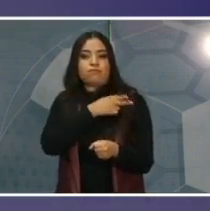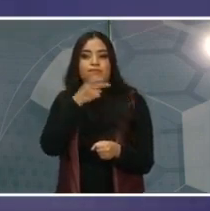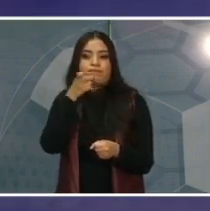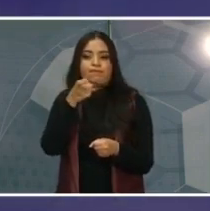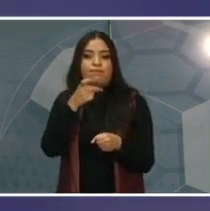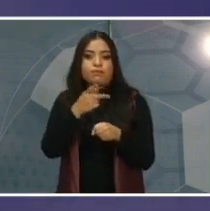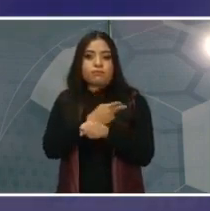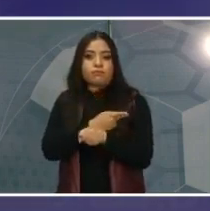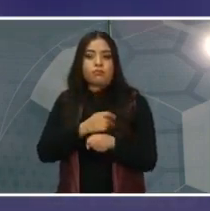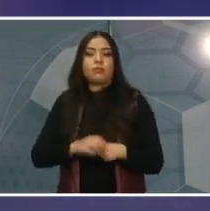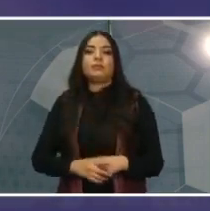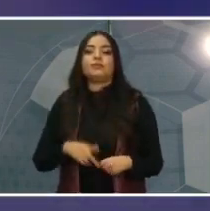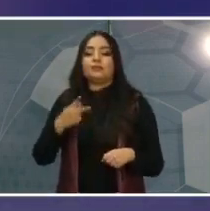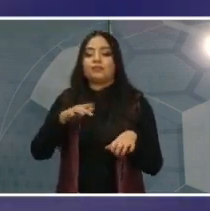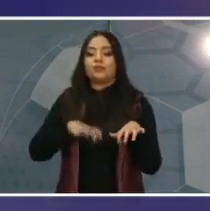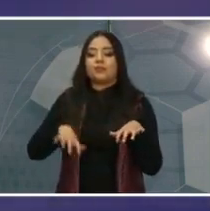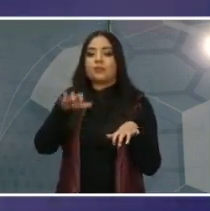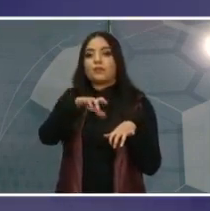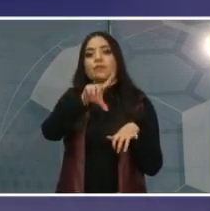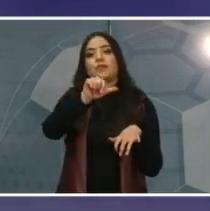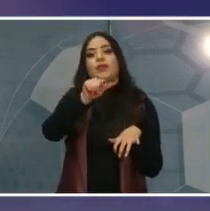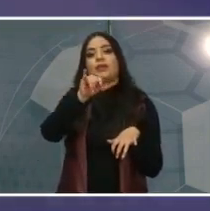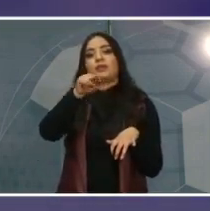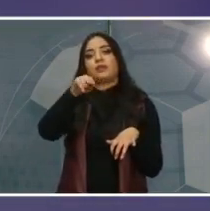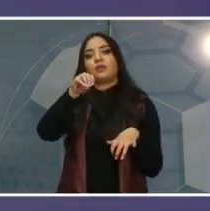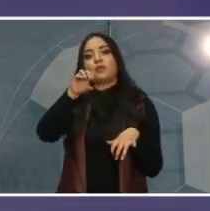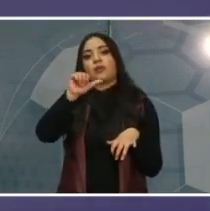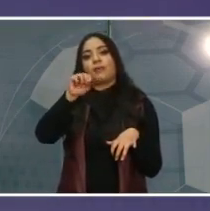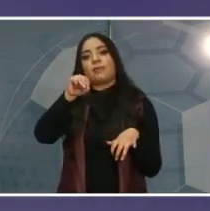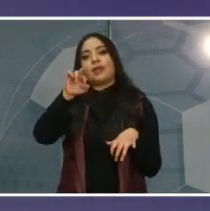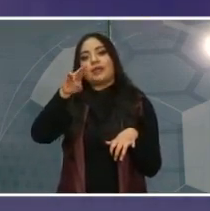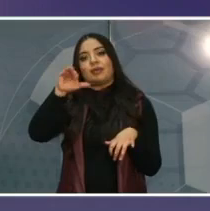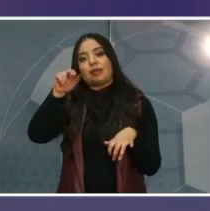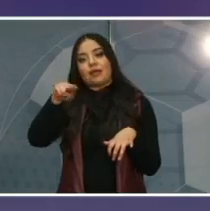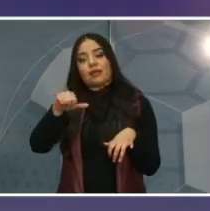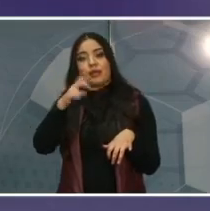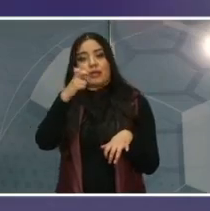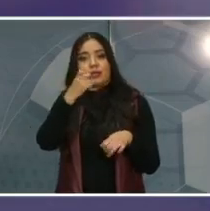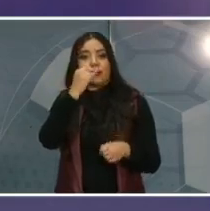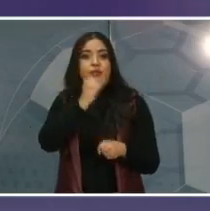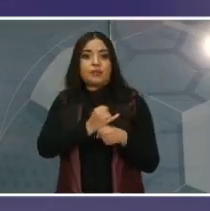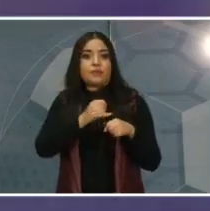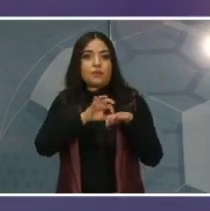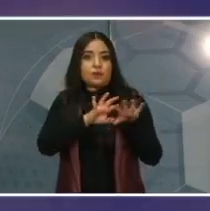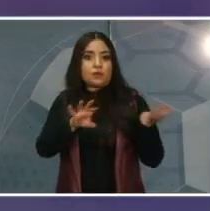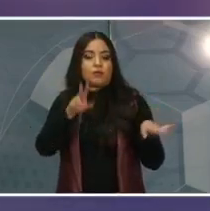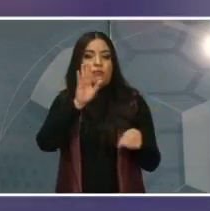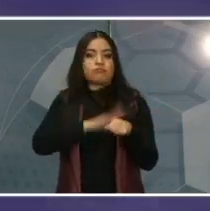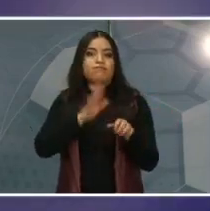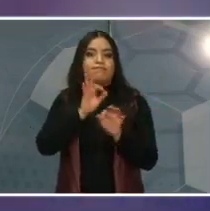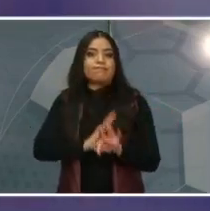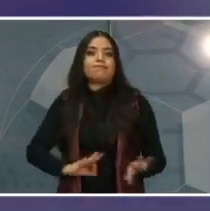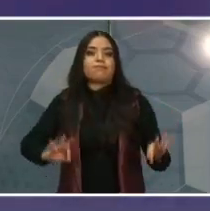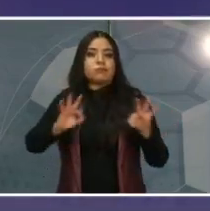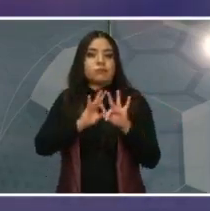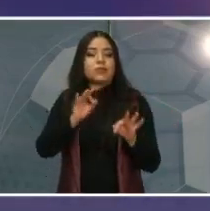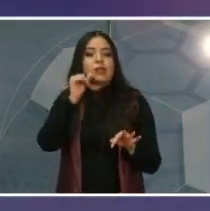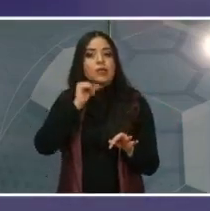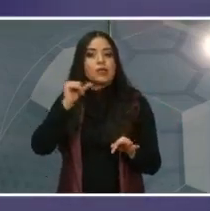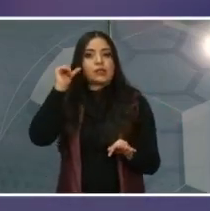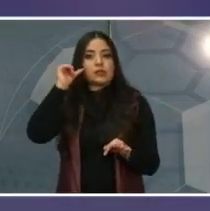colonia latinoamericana aquí está la información que tenemos de lo relevante durante la noche de este domingo